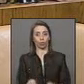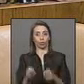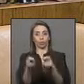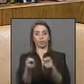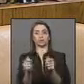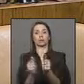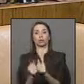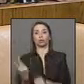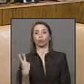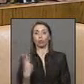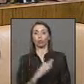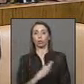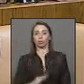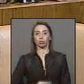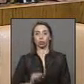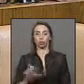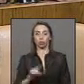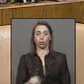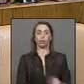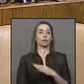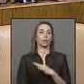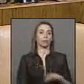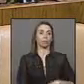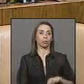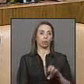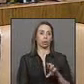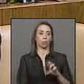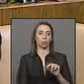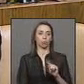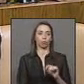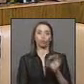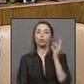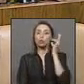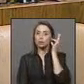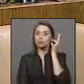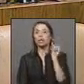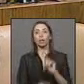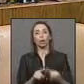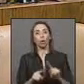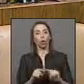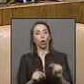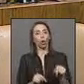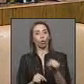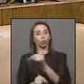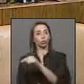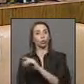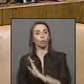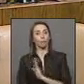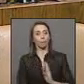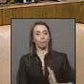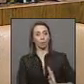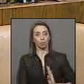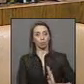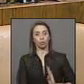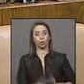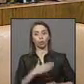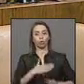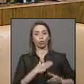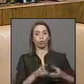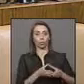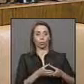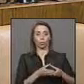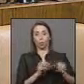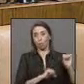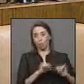diputado Iván Fuentes, la diputada Yanna Proboste y otros miembros de nuestra bancada y